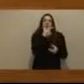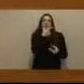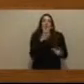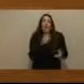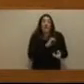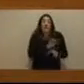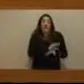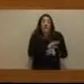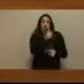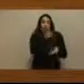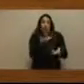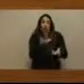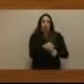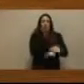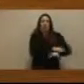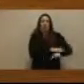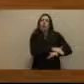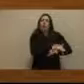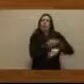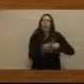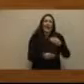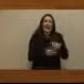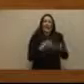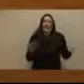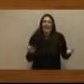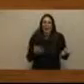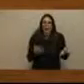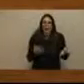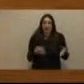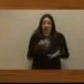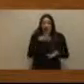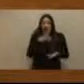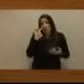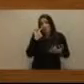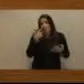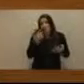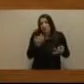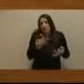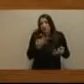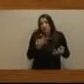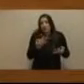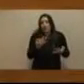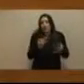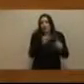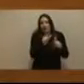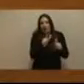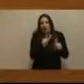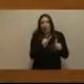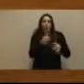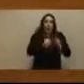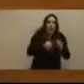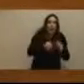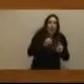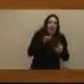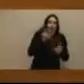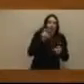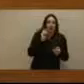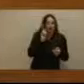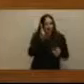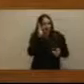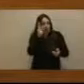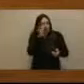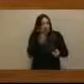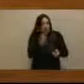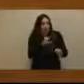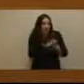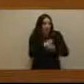consejero. ¿Qué hizo el Gobierno? Porque está muy bien la vía judicial y fiscal y nos parece estupenda y es otro ámbito.